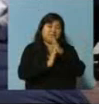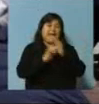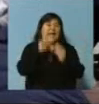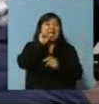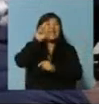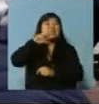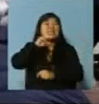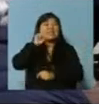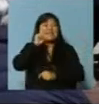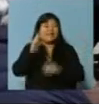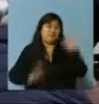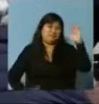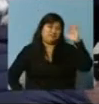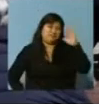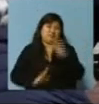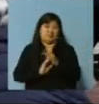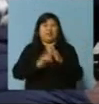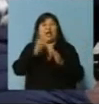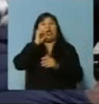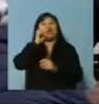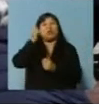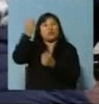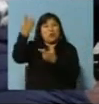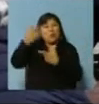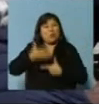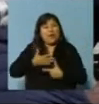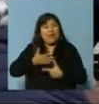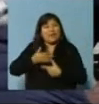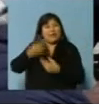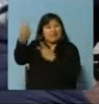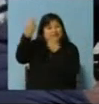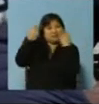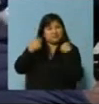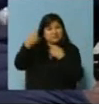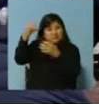que es mantener ese vínculo.